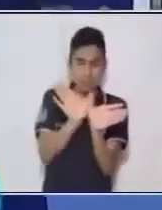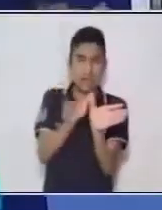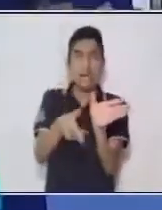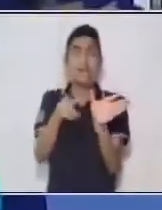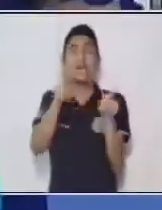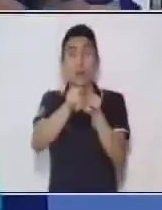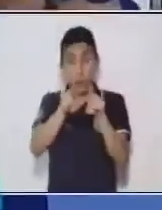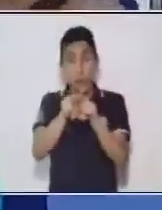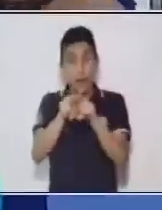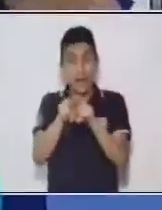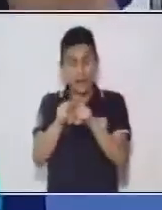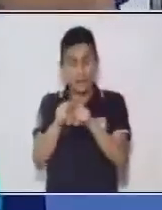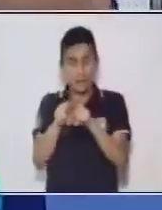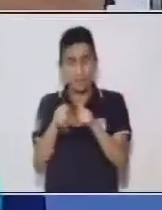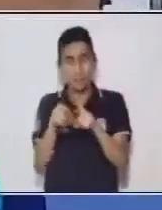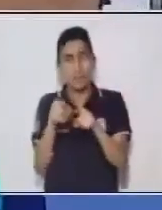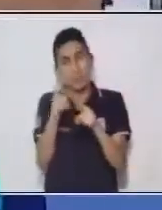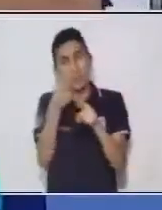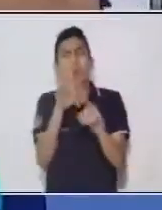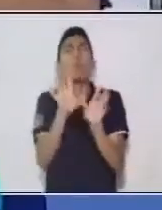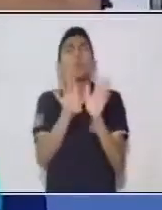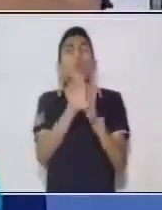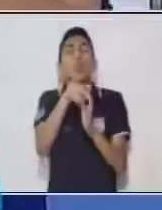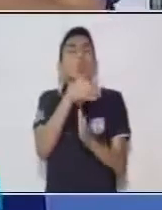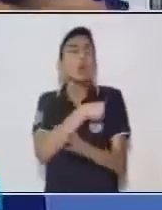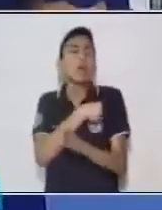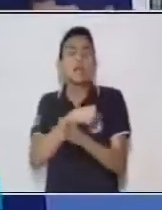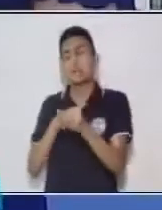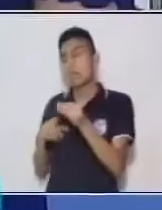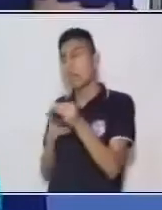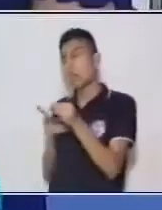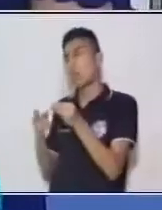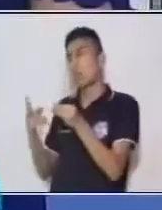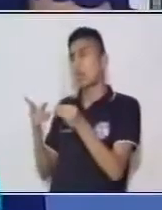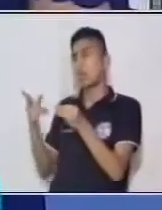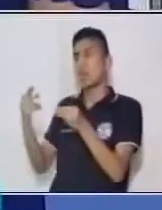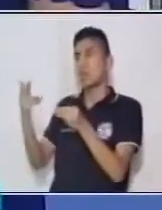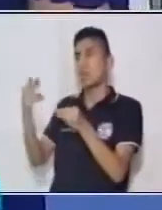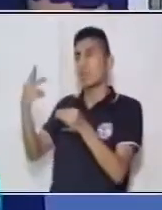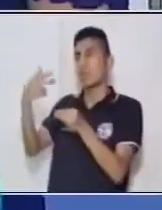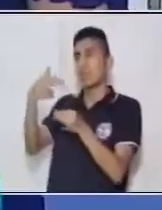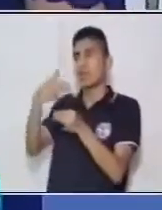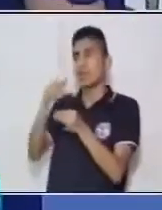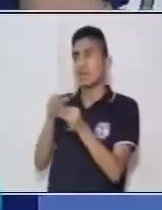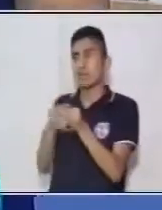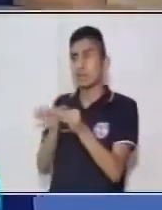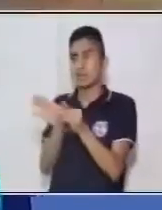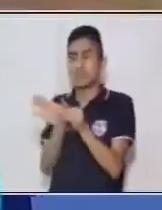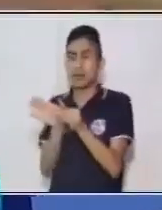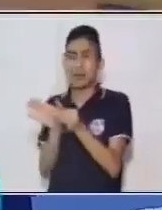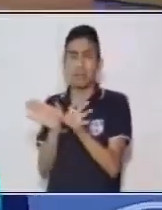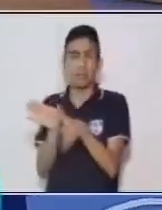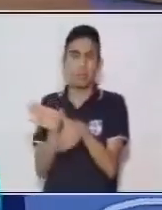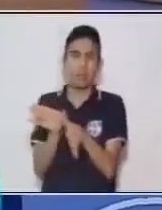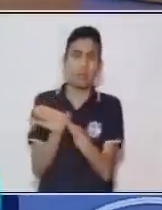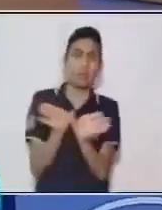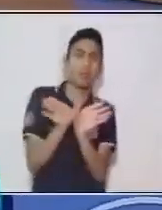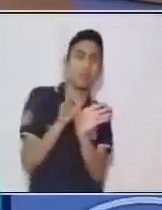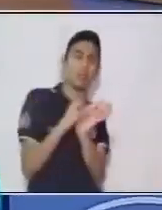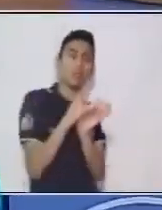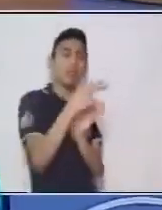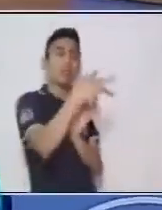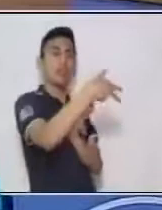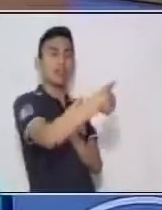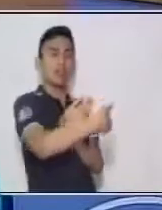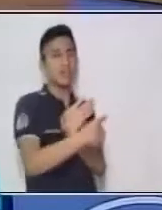estos nos salen mejor, ¿verdad?, cuando estamos enamorados. Así que, si tenemos